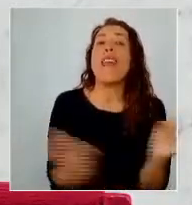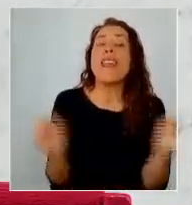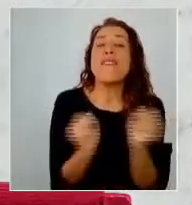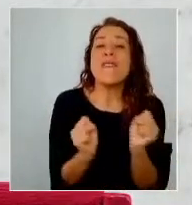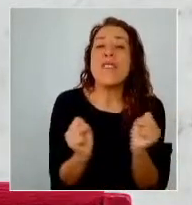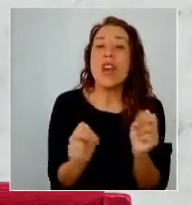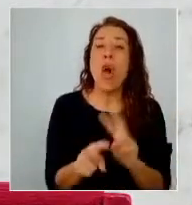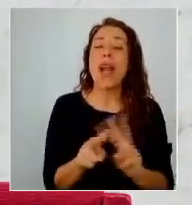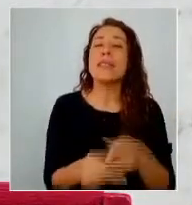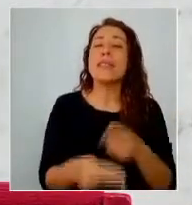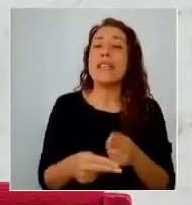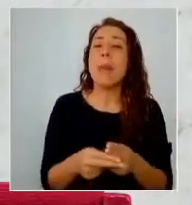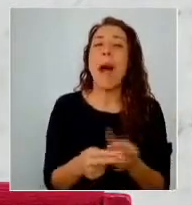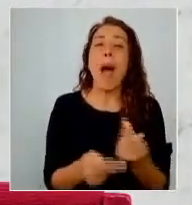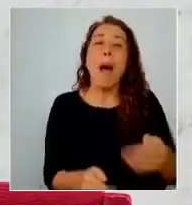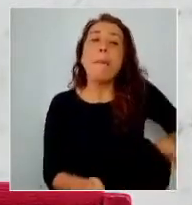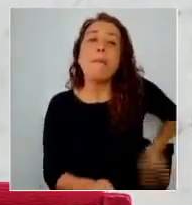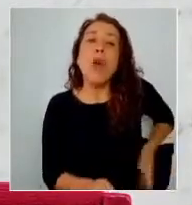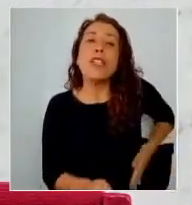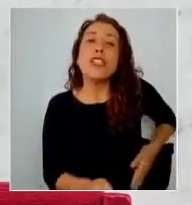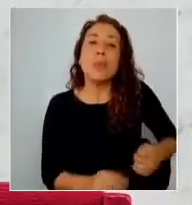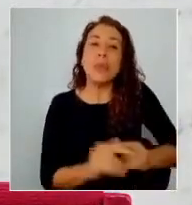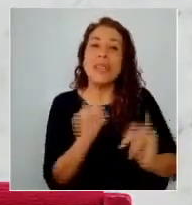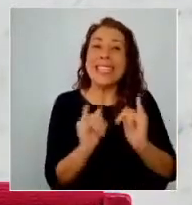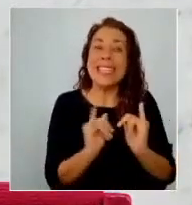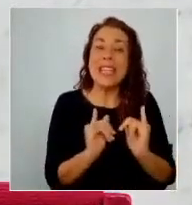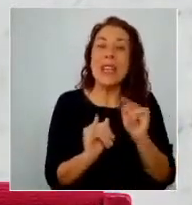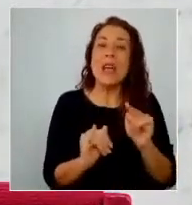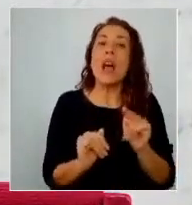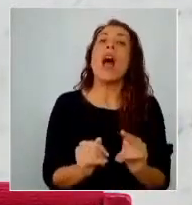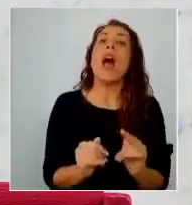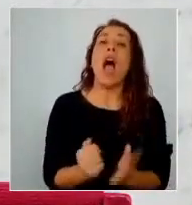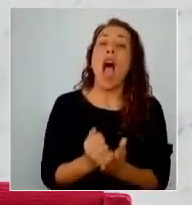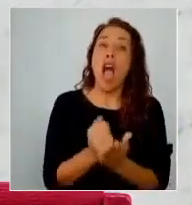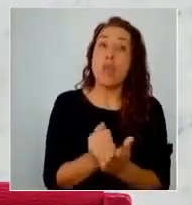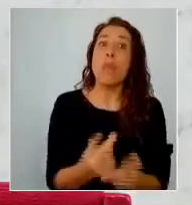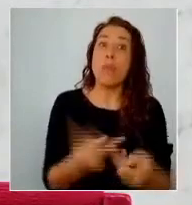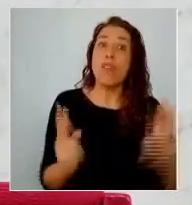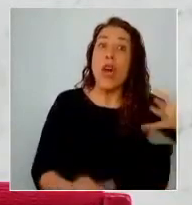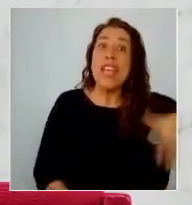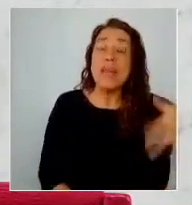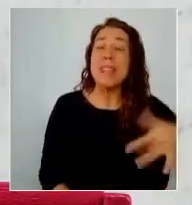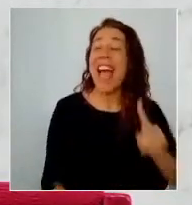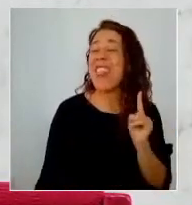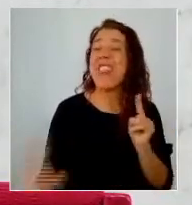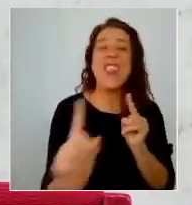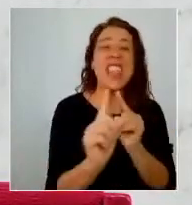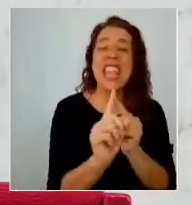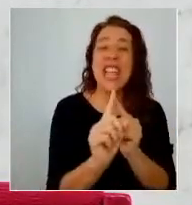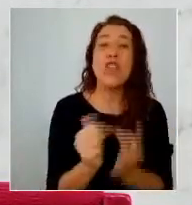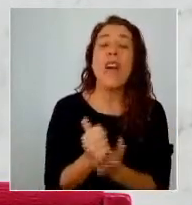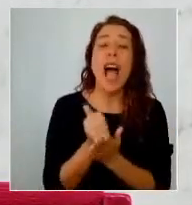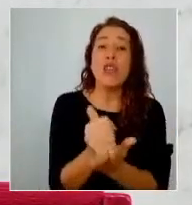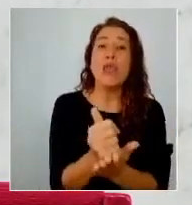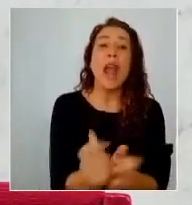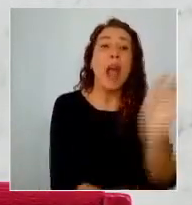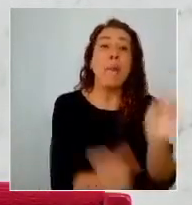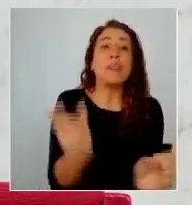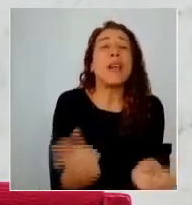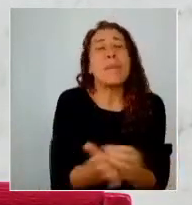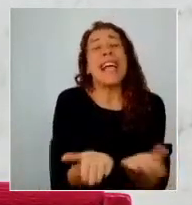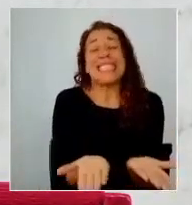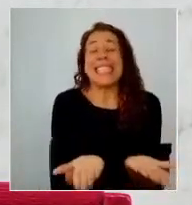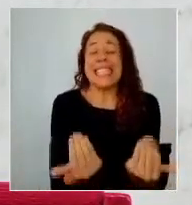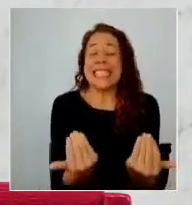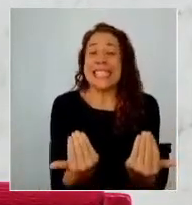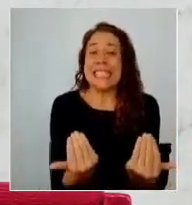el bolsillo electrónico que va a ser una fuente pública muy importante de ir directamente en ayuda del que más lo necesita si Dios no lo